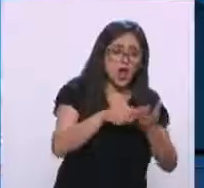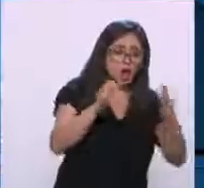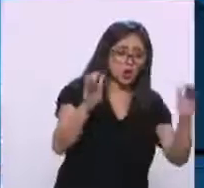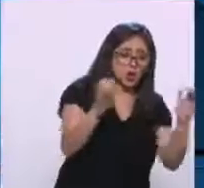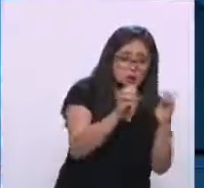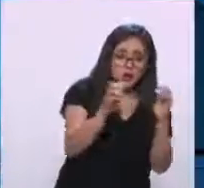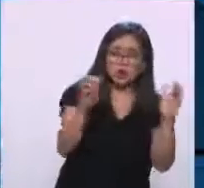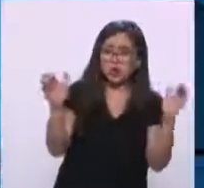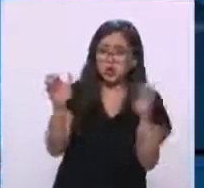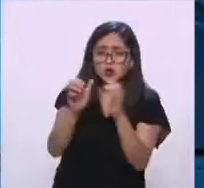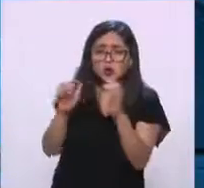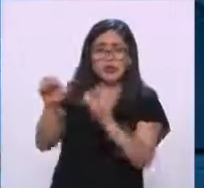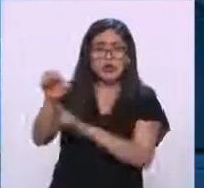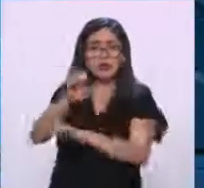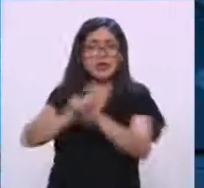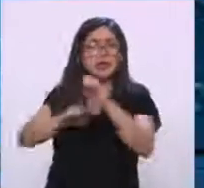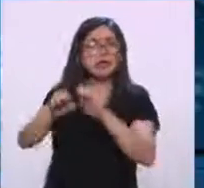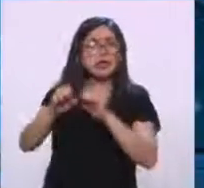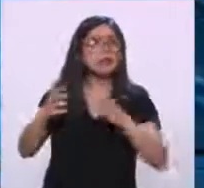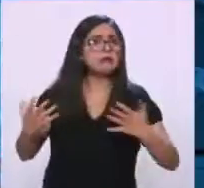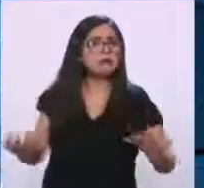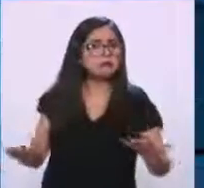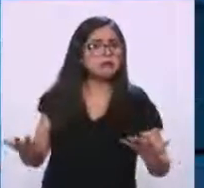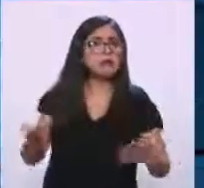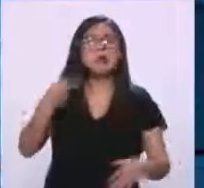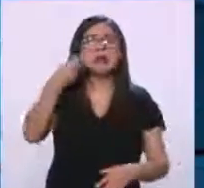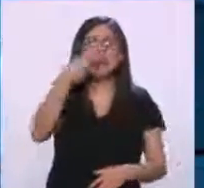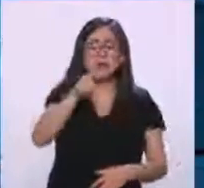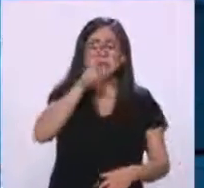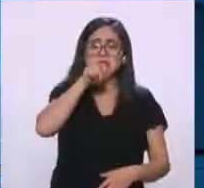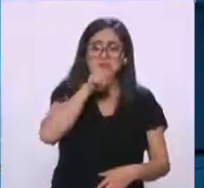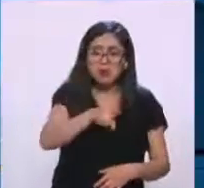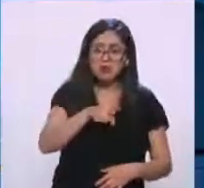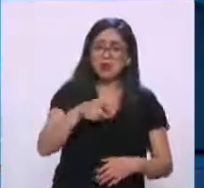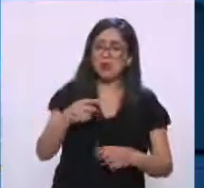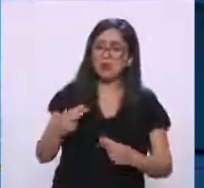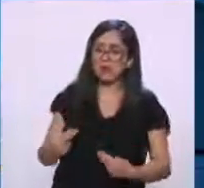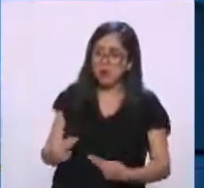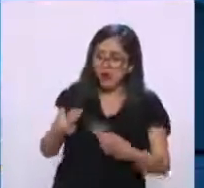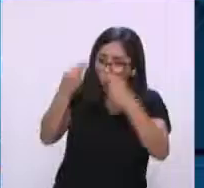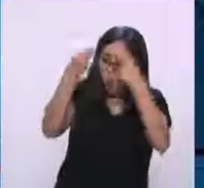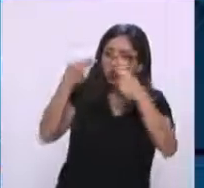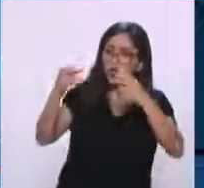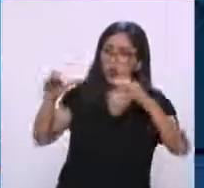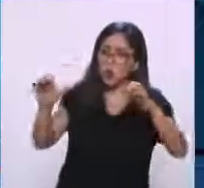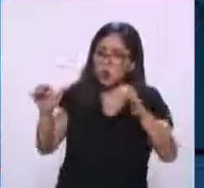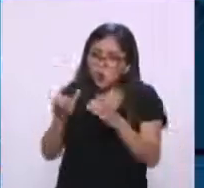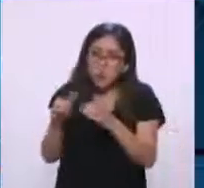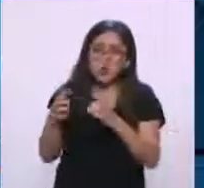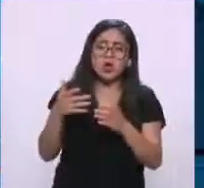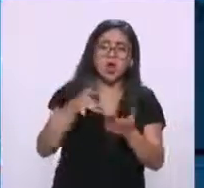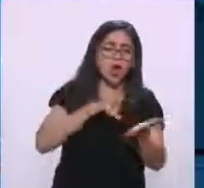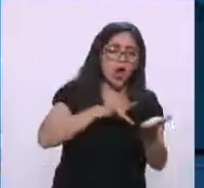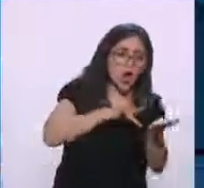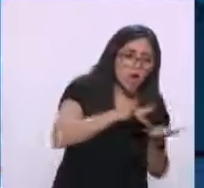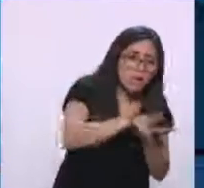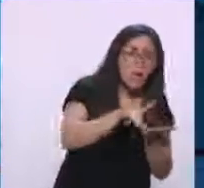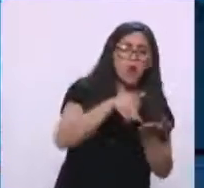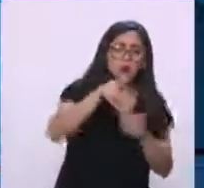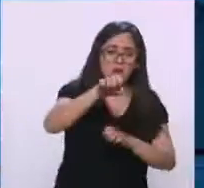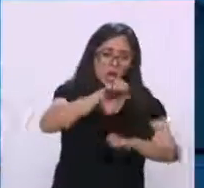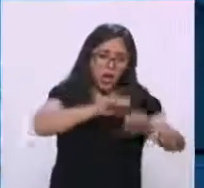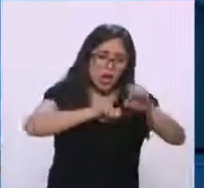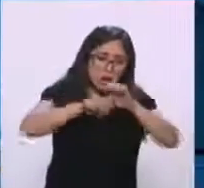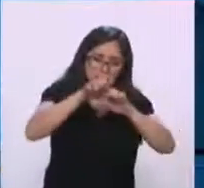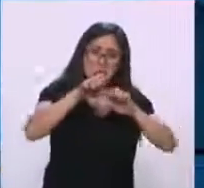microempresas. Entonces se está atacando por las dos partes. Por una parte se le está dando flujo a las empresas, a las microempresas